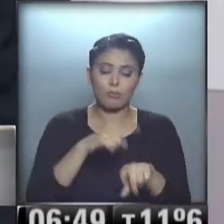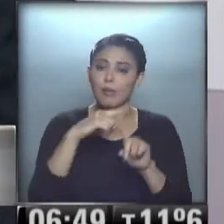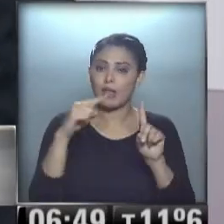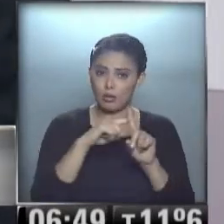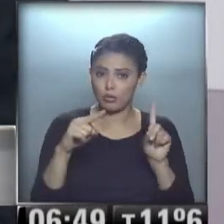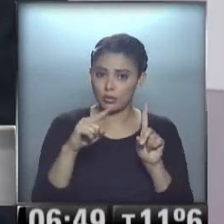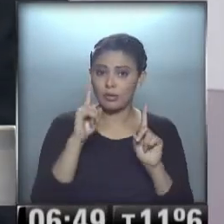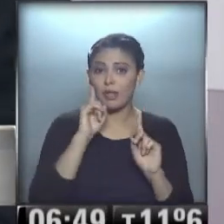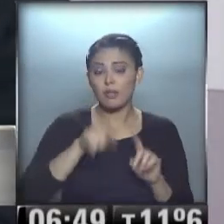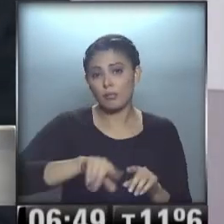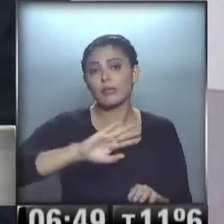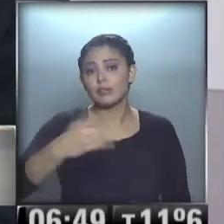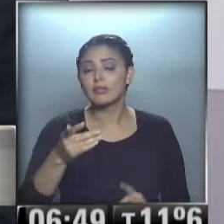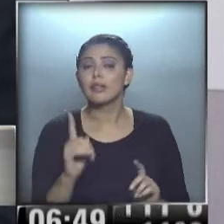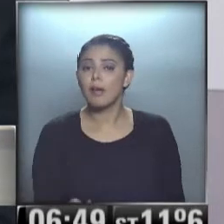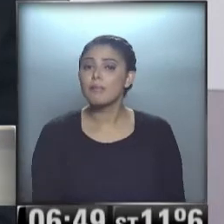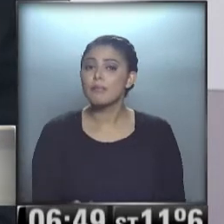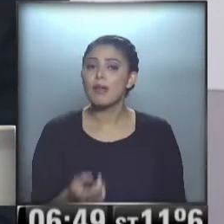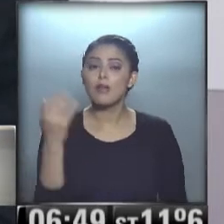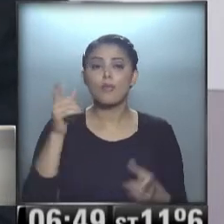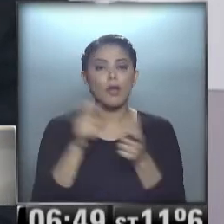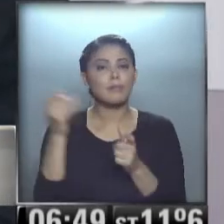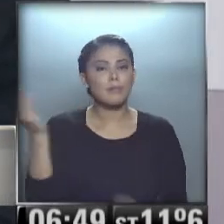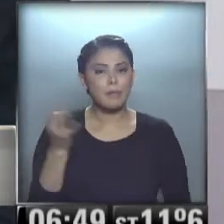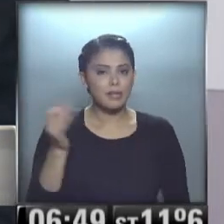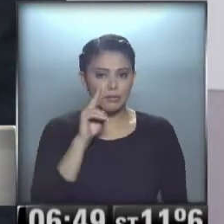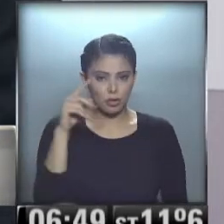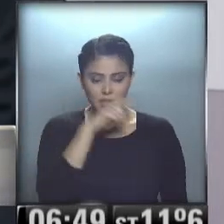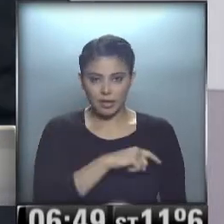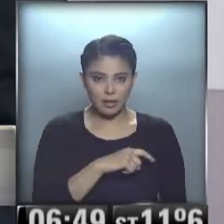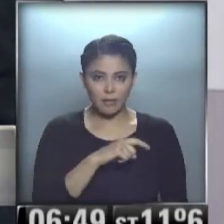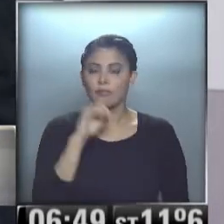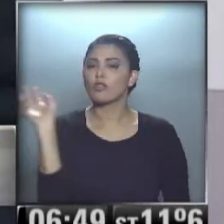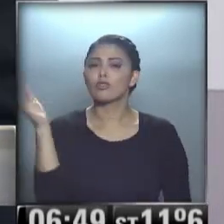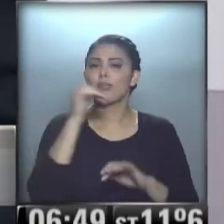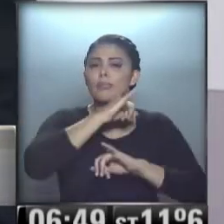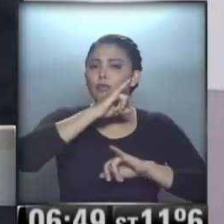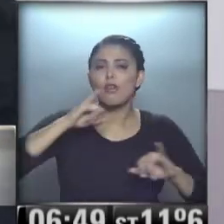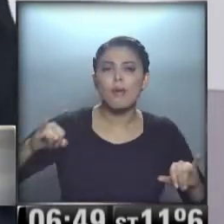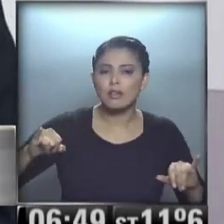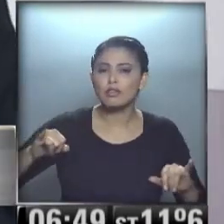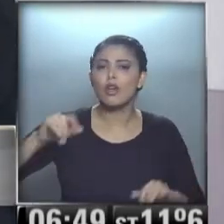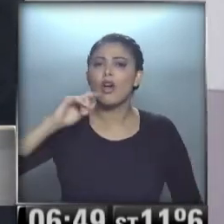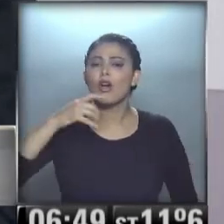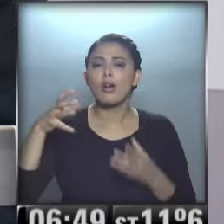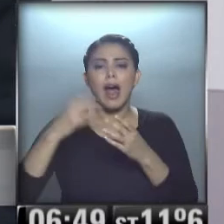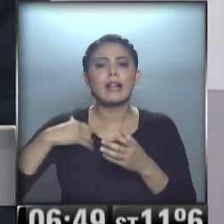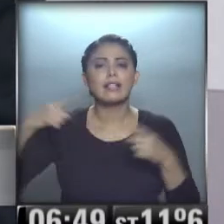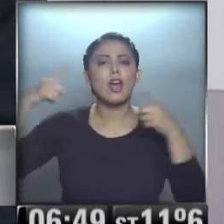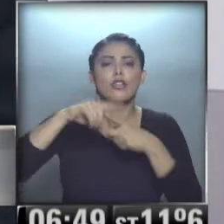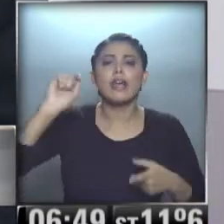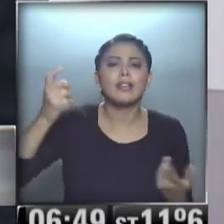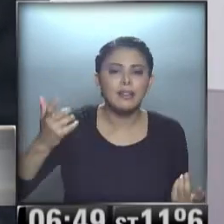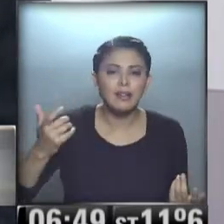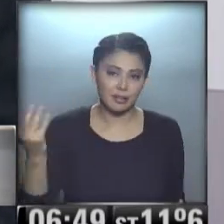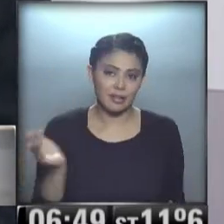fundamentalmente posterior en una edición especial de Visión 7 con todos los detalles. ¿Quién le tocará a la Argentina? Si